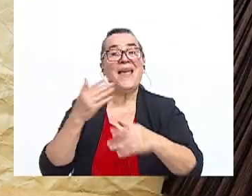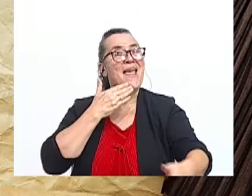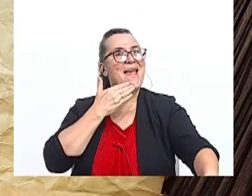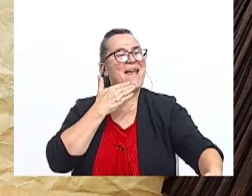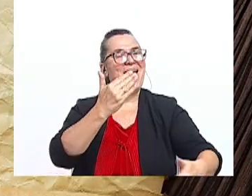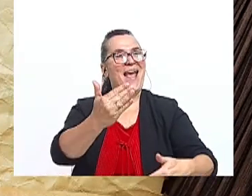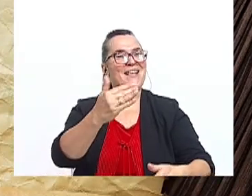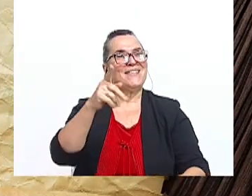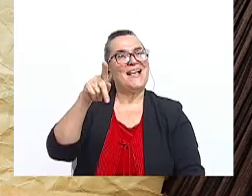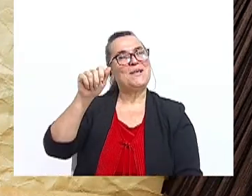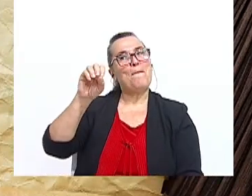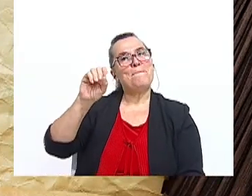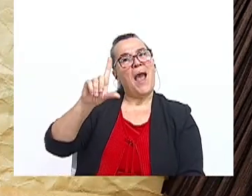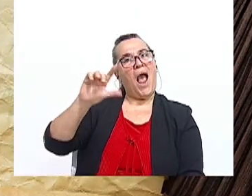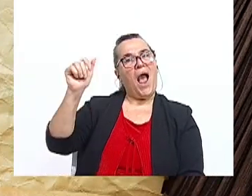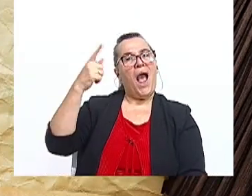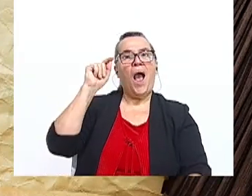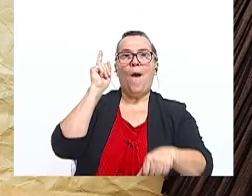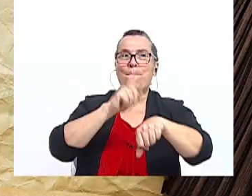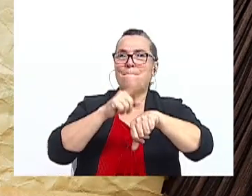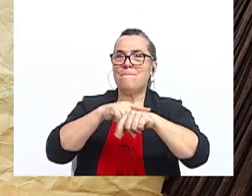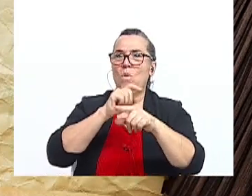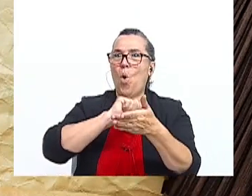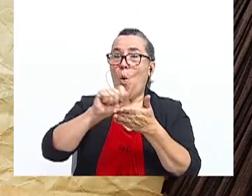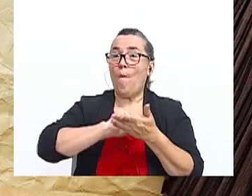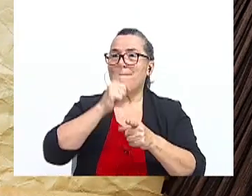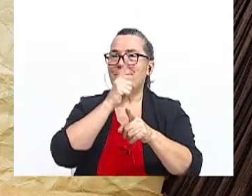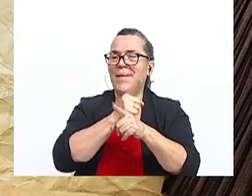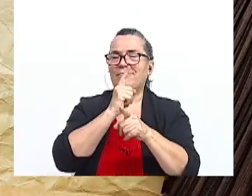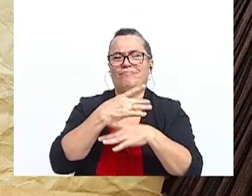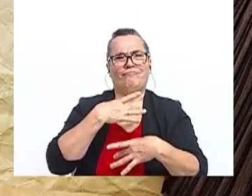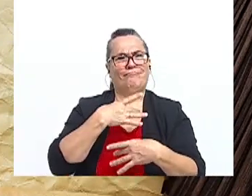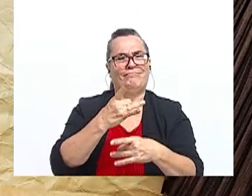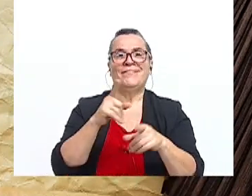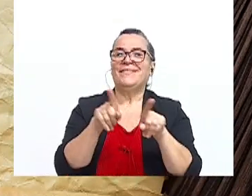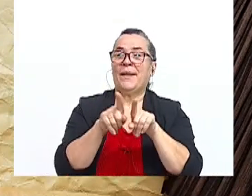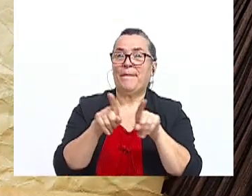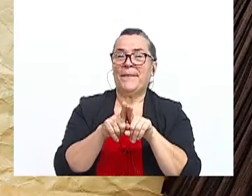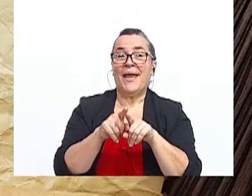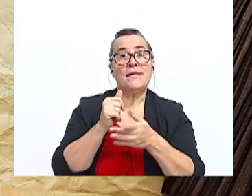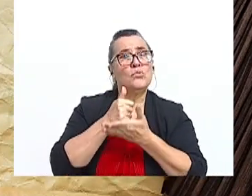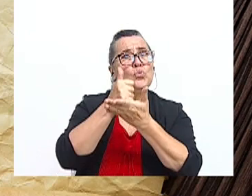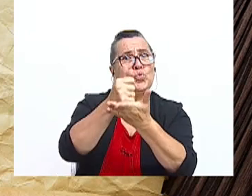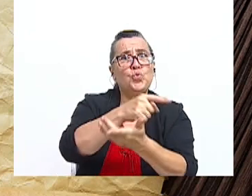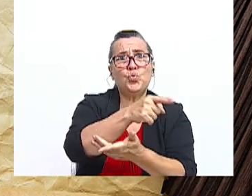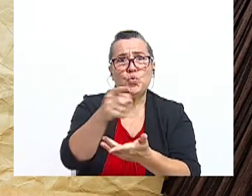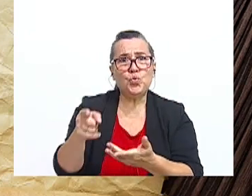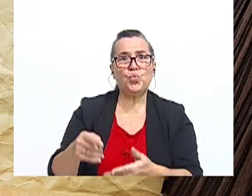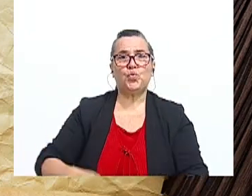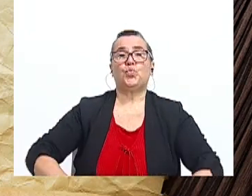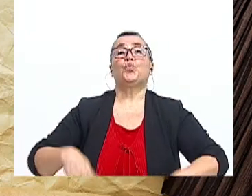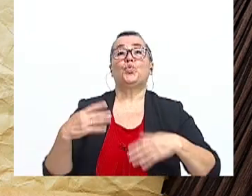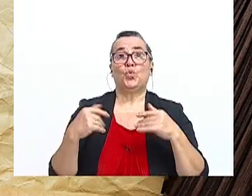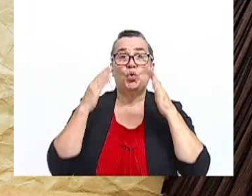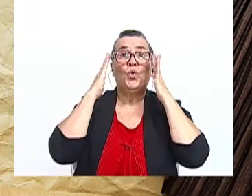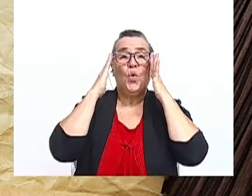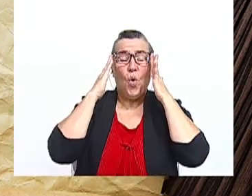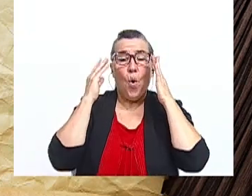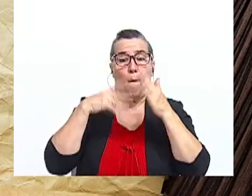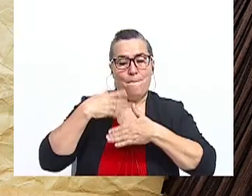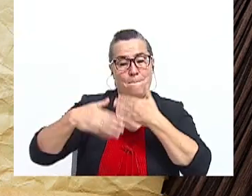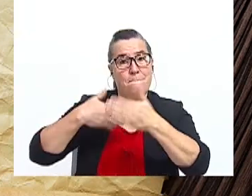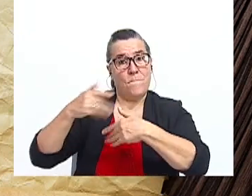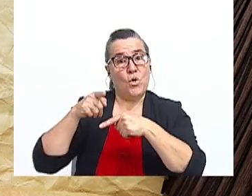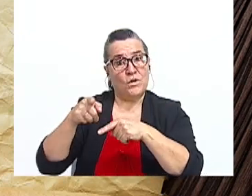Gracias, Paola, por ese momento ortográfico tan interesante que también les va a servir bastante con el